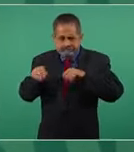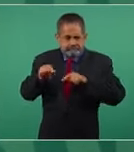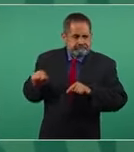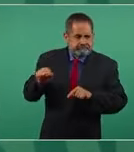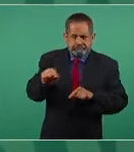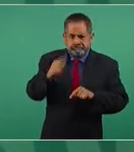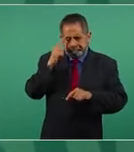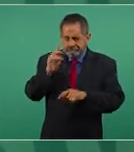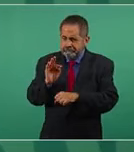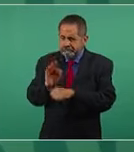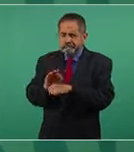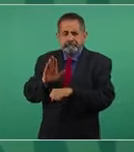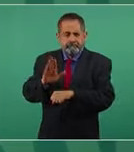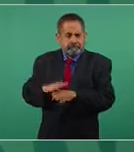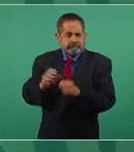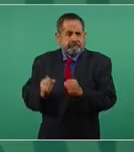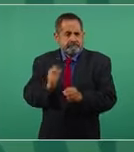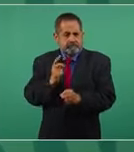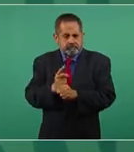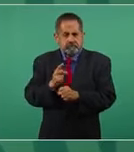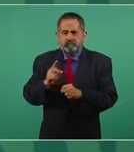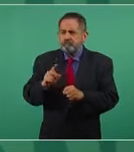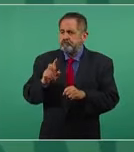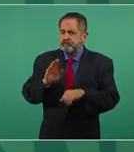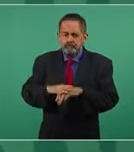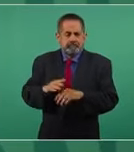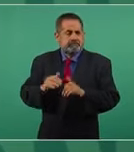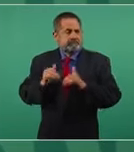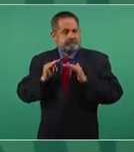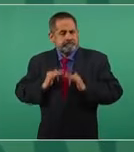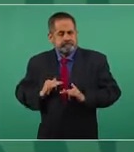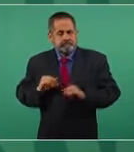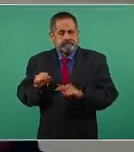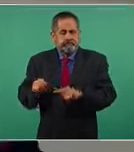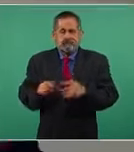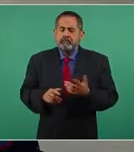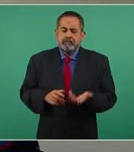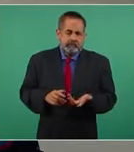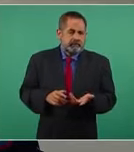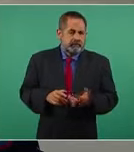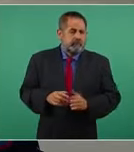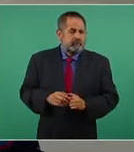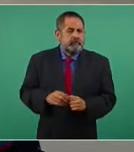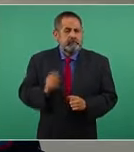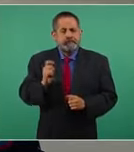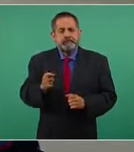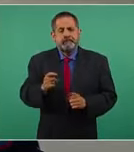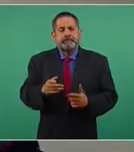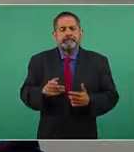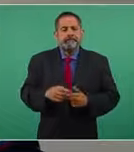para que haya más seguridad, más tranquilidad y que no